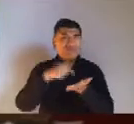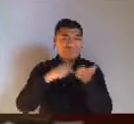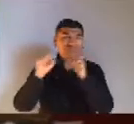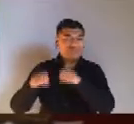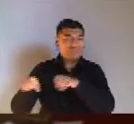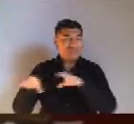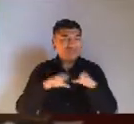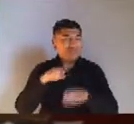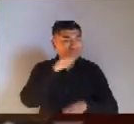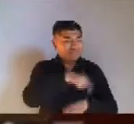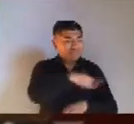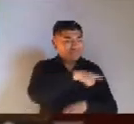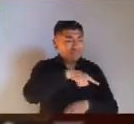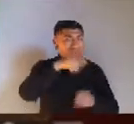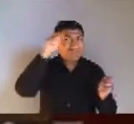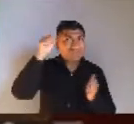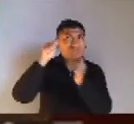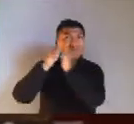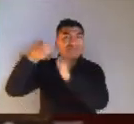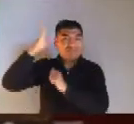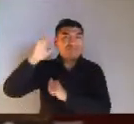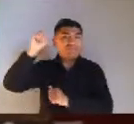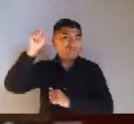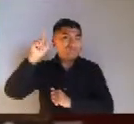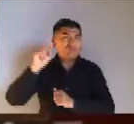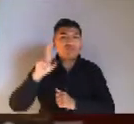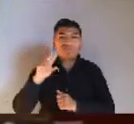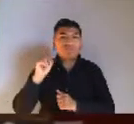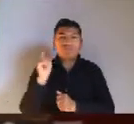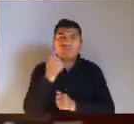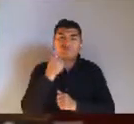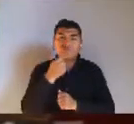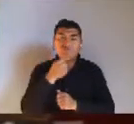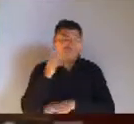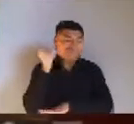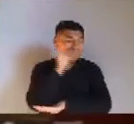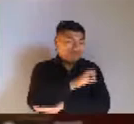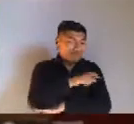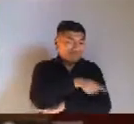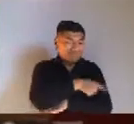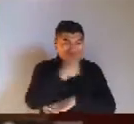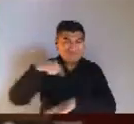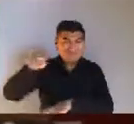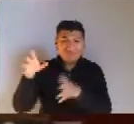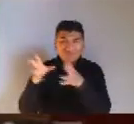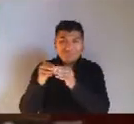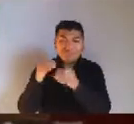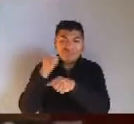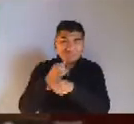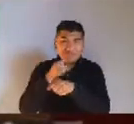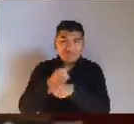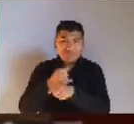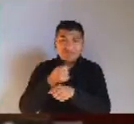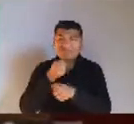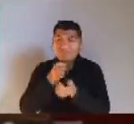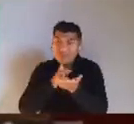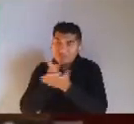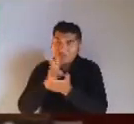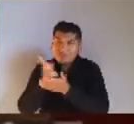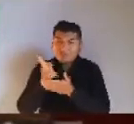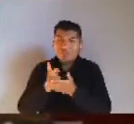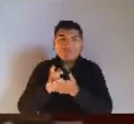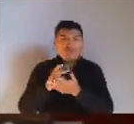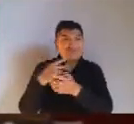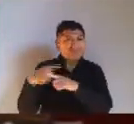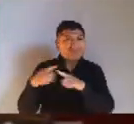que vuelva esa persona a Dios. No es solo mandarle a la misa, no es que se confiese, no es que vaya a la